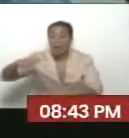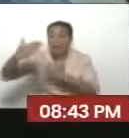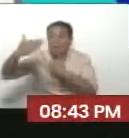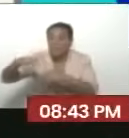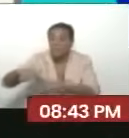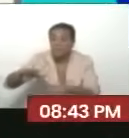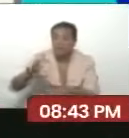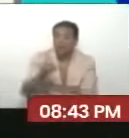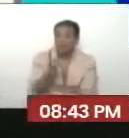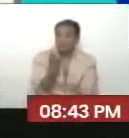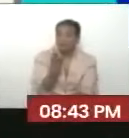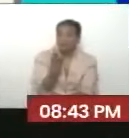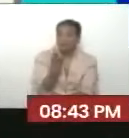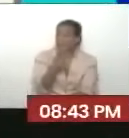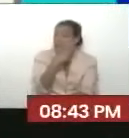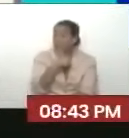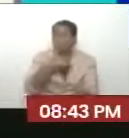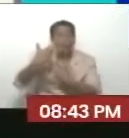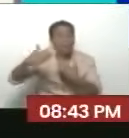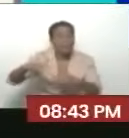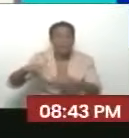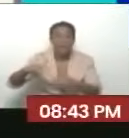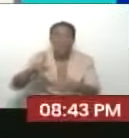nosotros. No están delimitados.